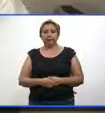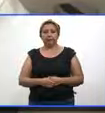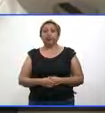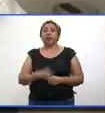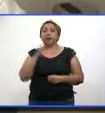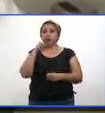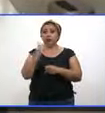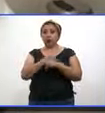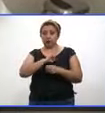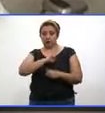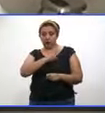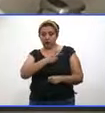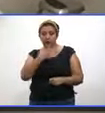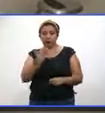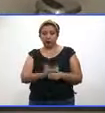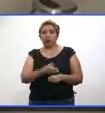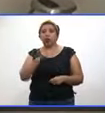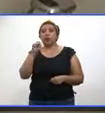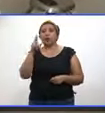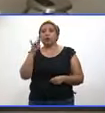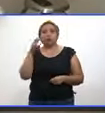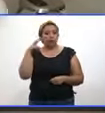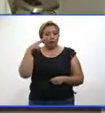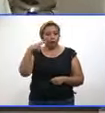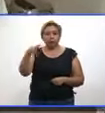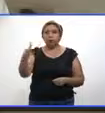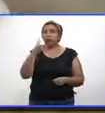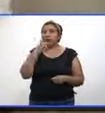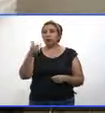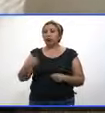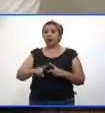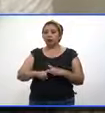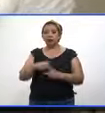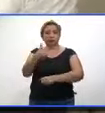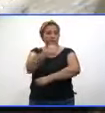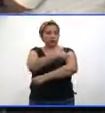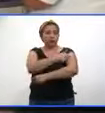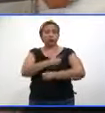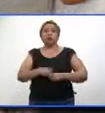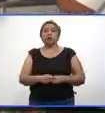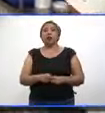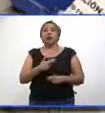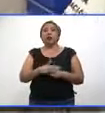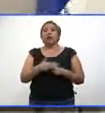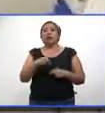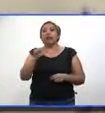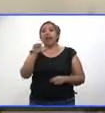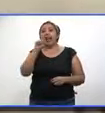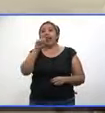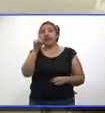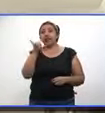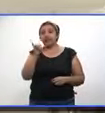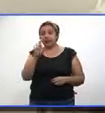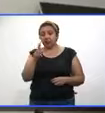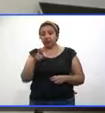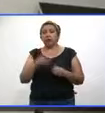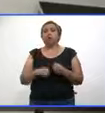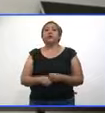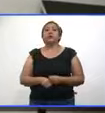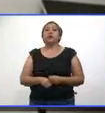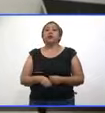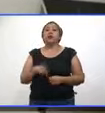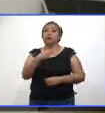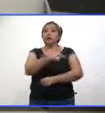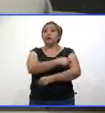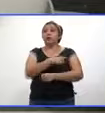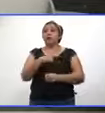El secretario de Salud del Estado, Mauricio Sauri Vivas, supervisó en Cagua el inicio de la aplicación de vacunas de AstraZeneca Carivis contra el coronavirus